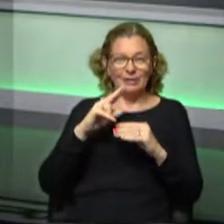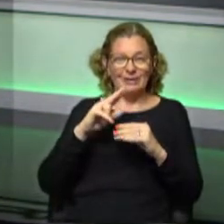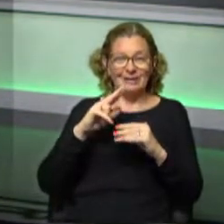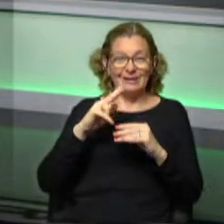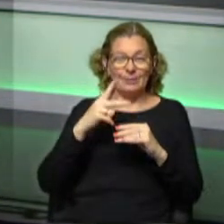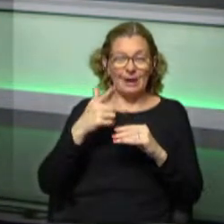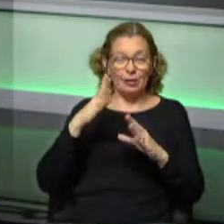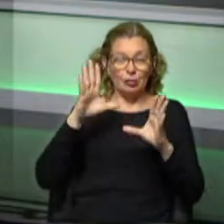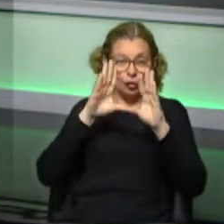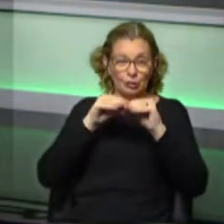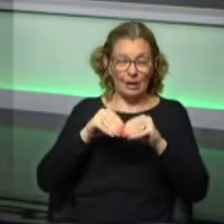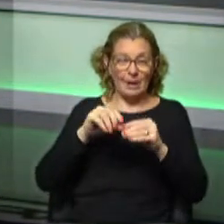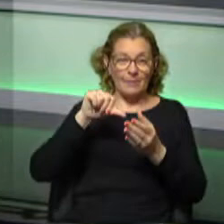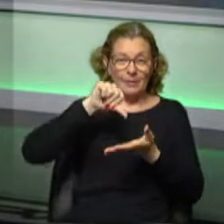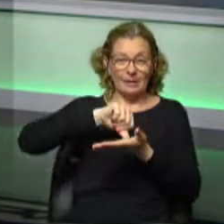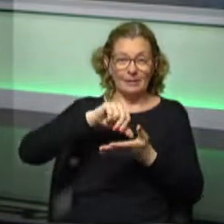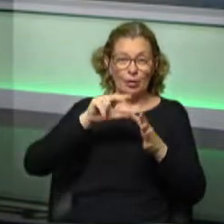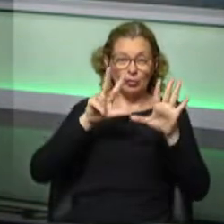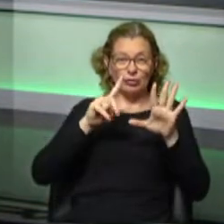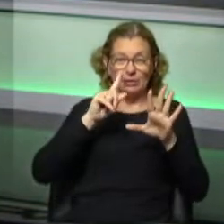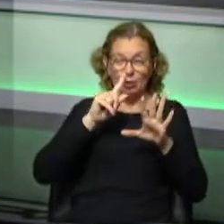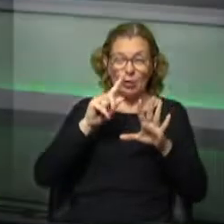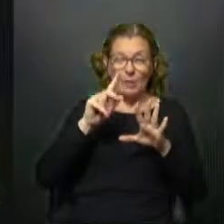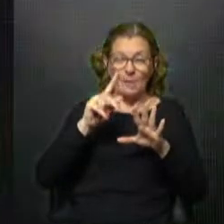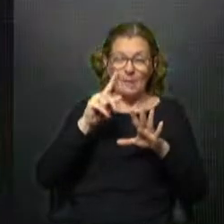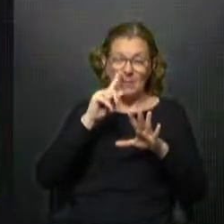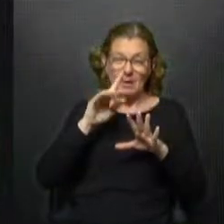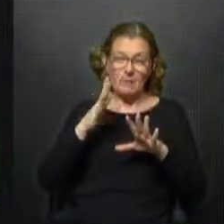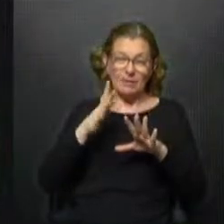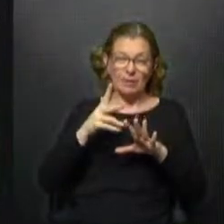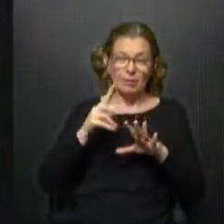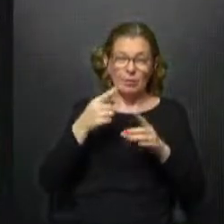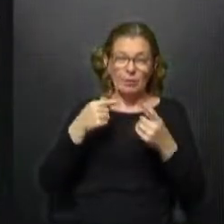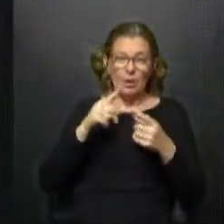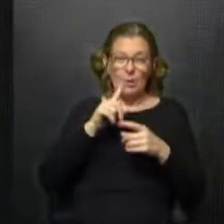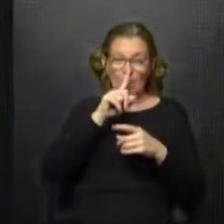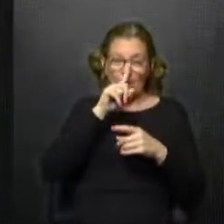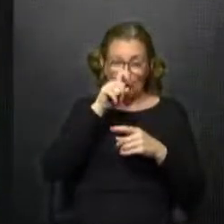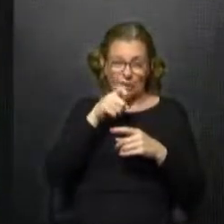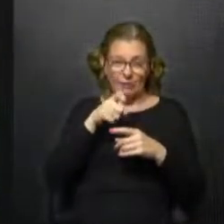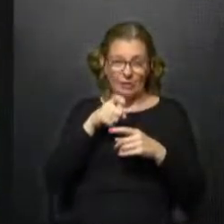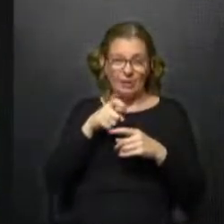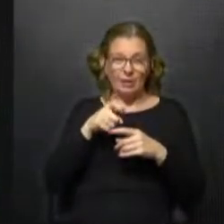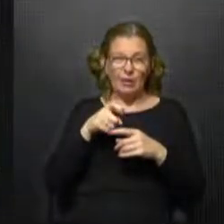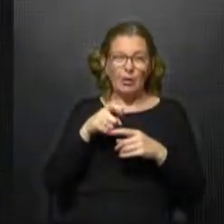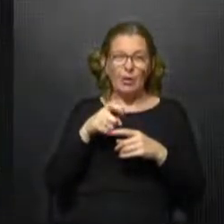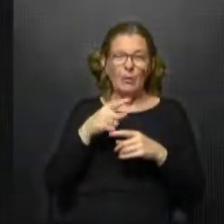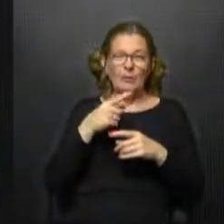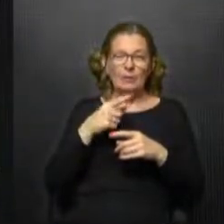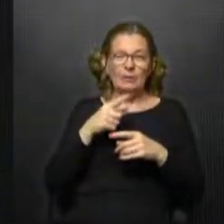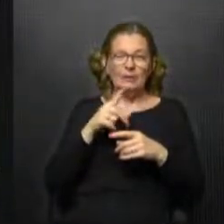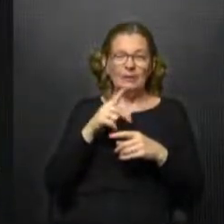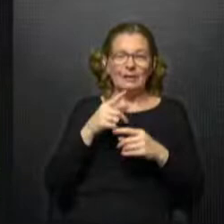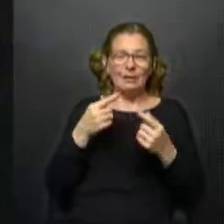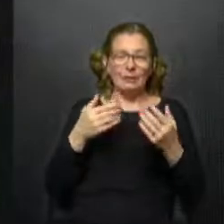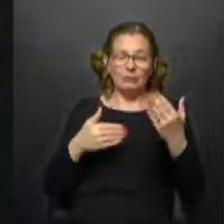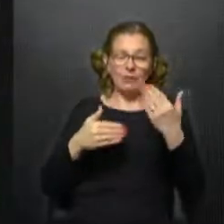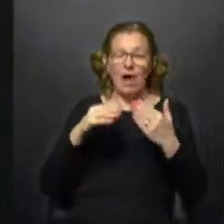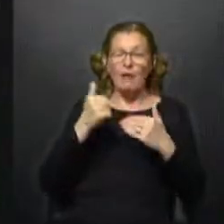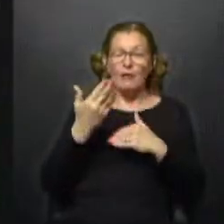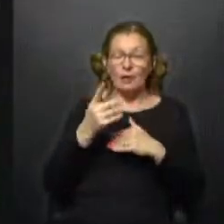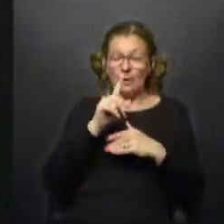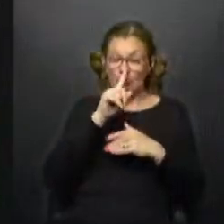este año tenemos para el total país 82 mil pesos luego hay un contraste naturalmente entre lo que es el ingreso de Montevideo y lo que es el ingreso